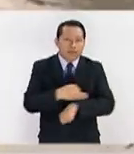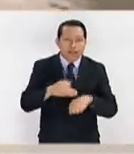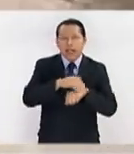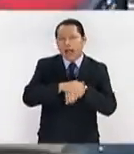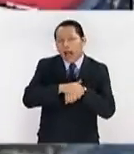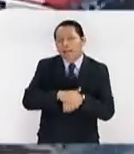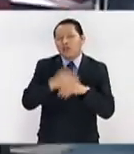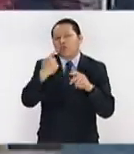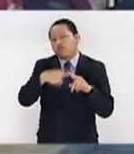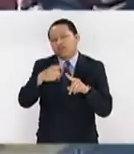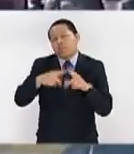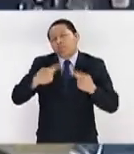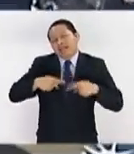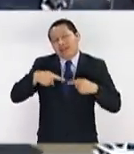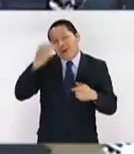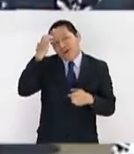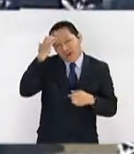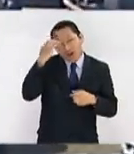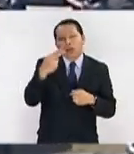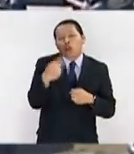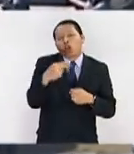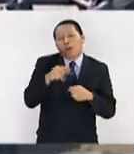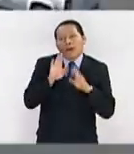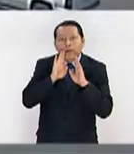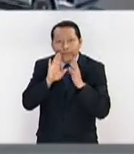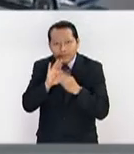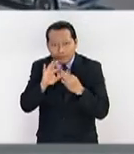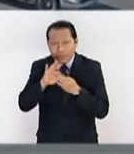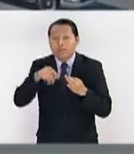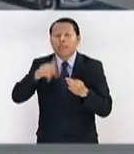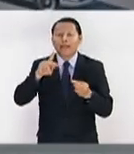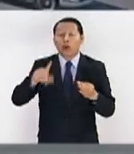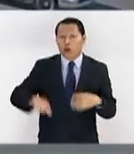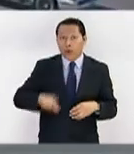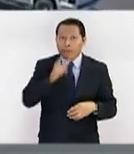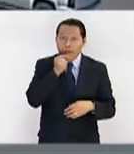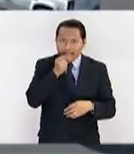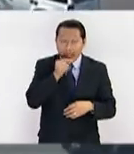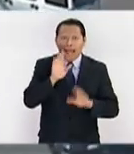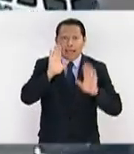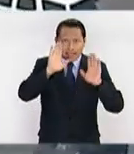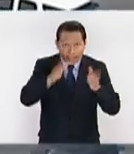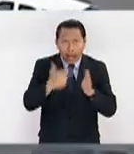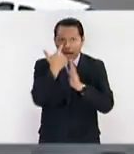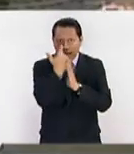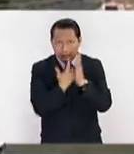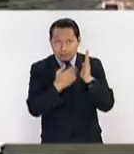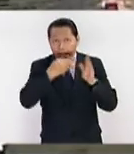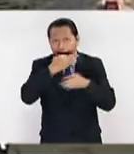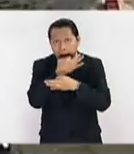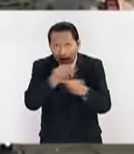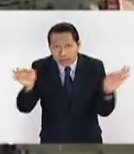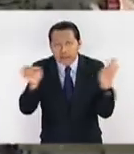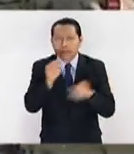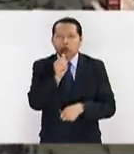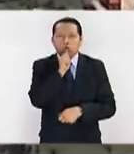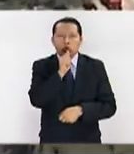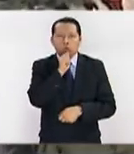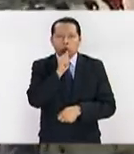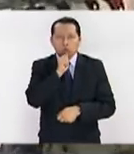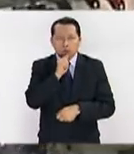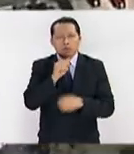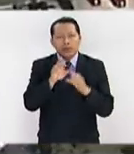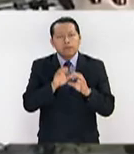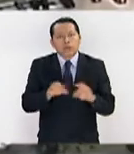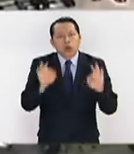amigos, gente que los conocía. Pero oficialmente ningún nombre ha sido dado a conocer. Hay que estar muy